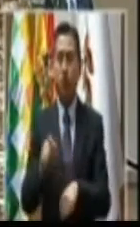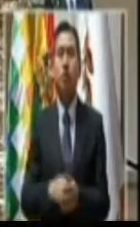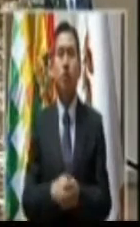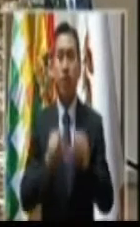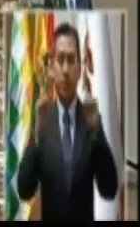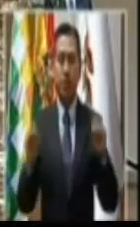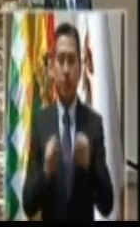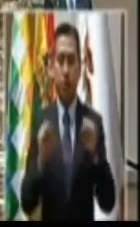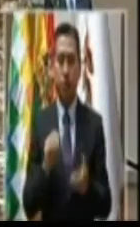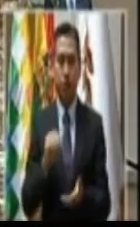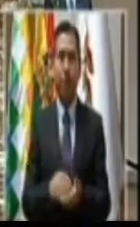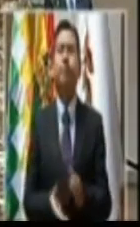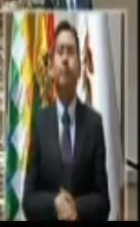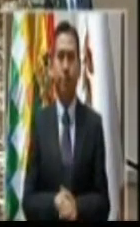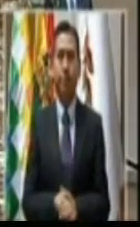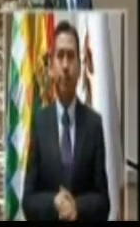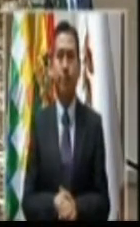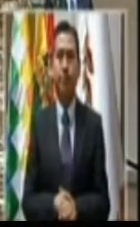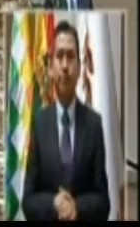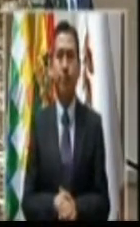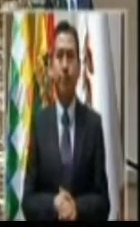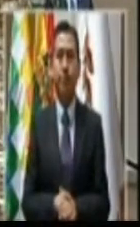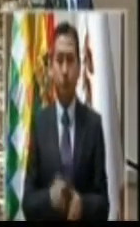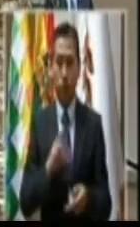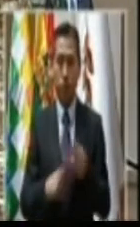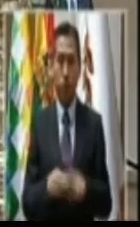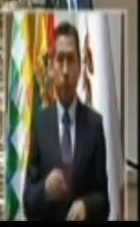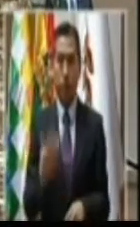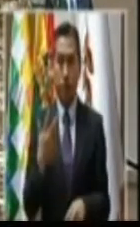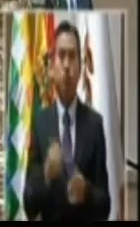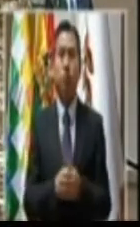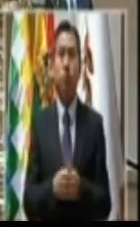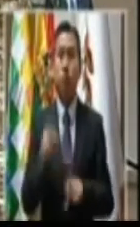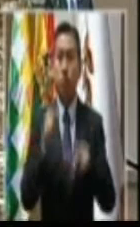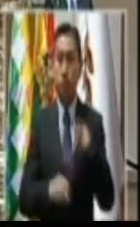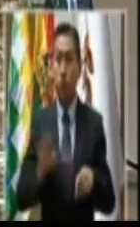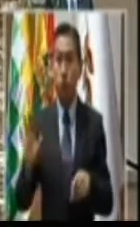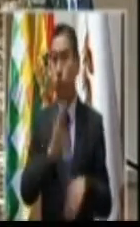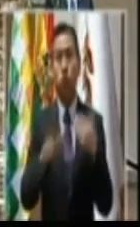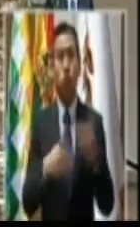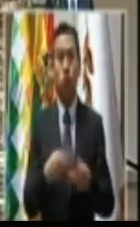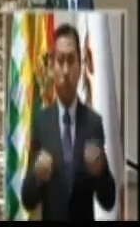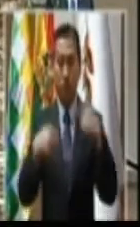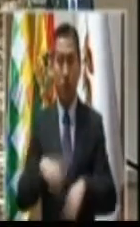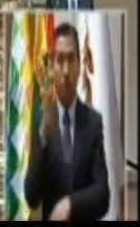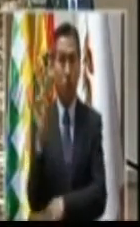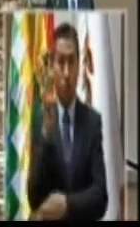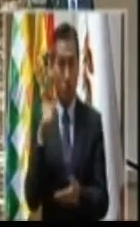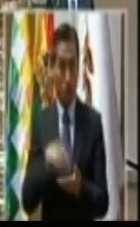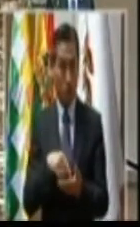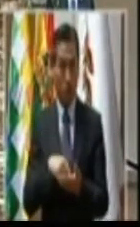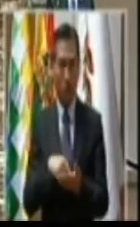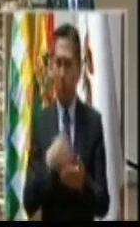mejores posibilidades de controlar este salvaje contagio. No lo hicieron. Se dedicaron en otro tipo de